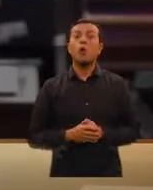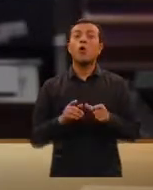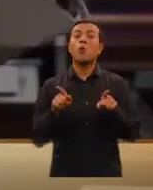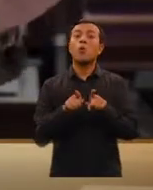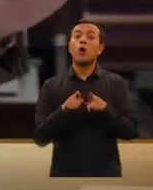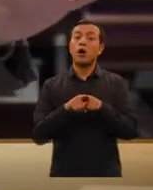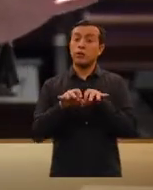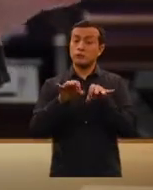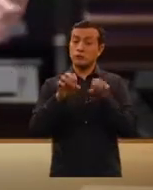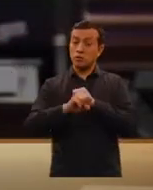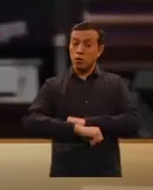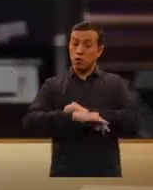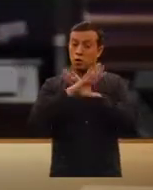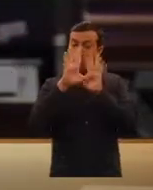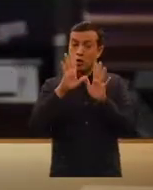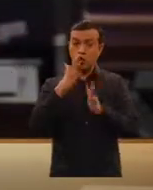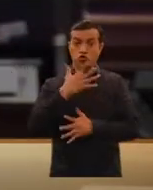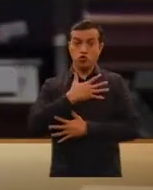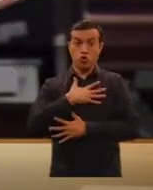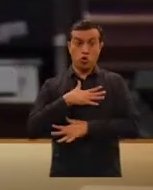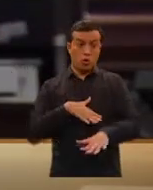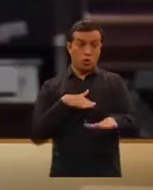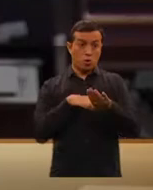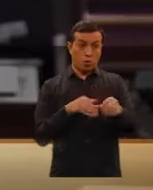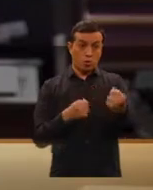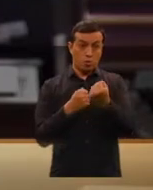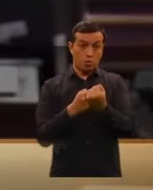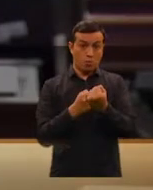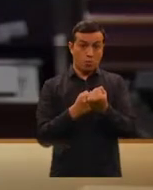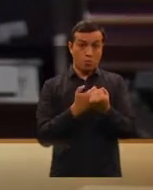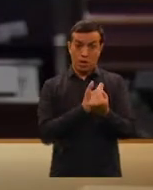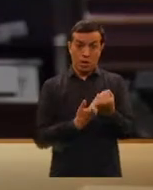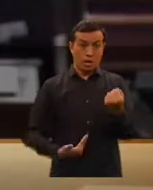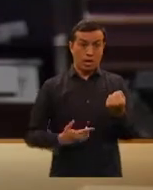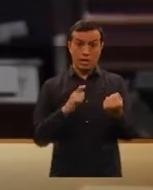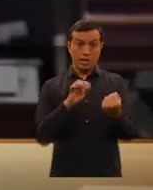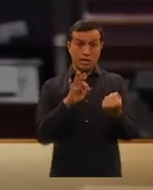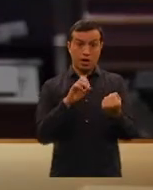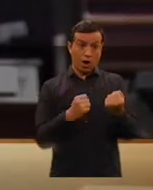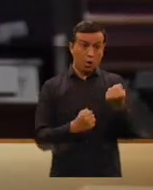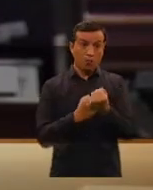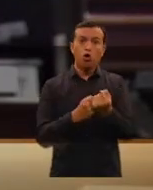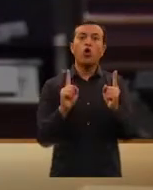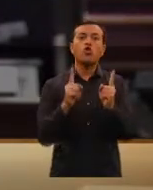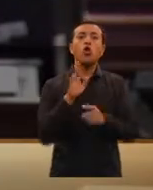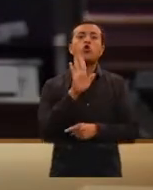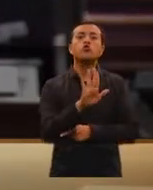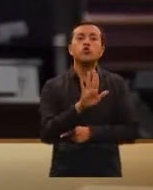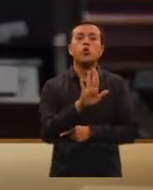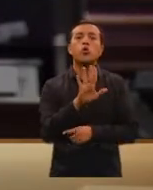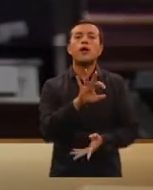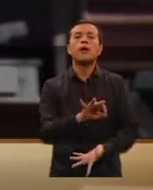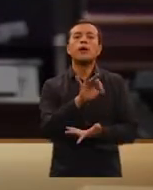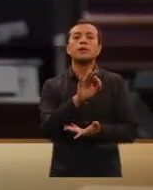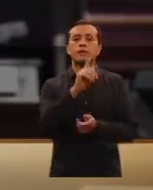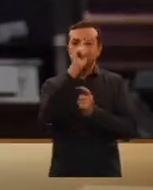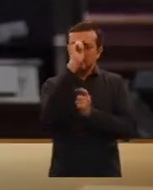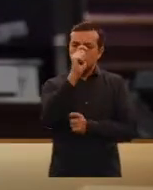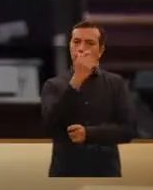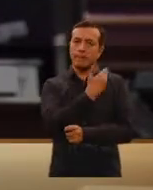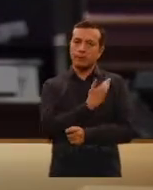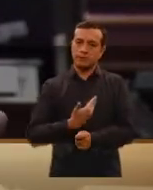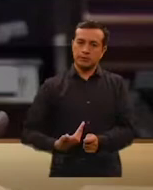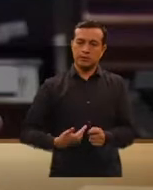E igualmente tengo que aclarar que no estoy respaldando al señor César Litardo, estoy respaldando lo que representa